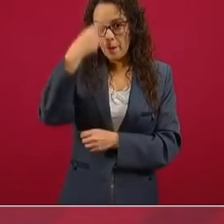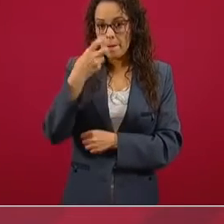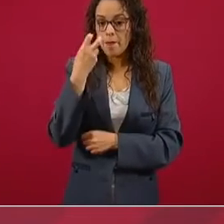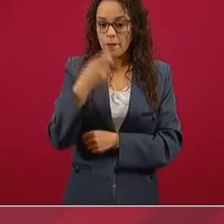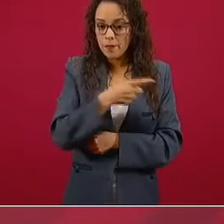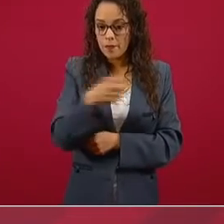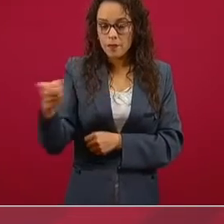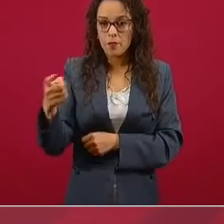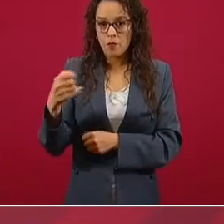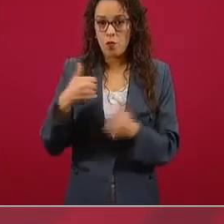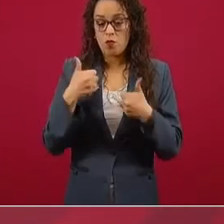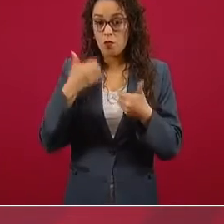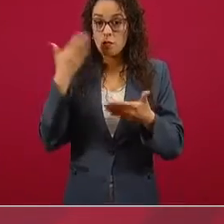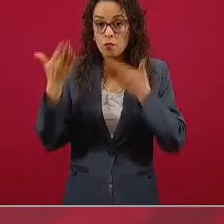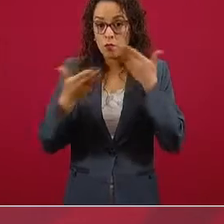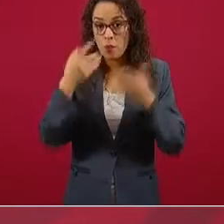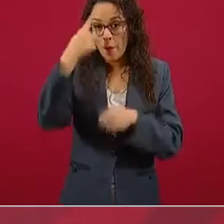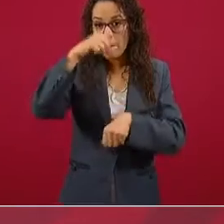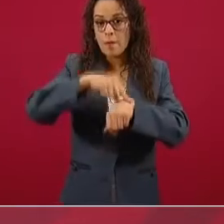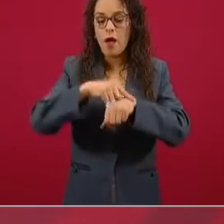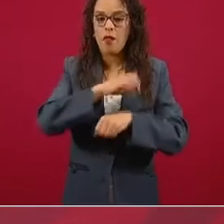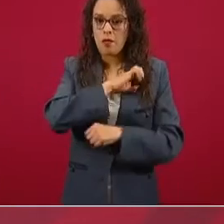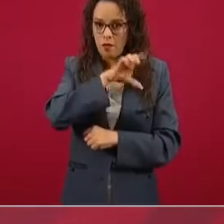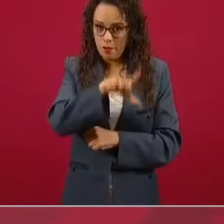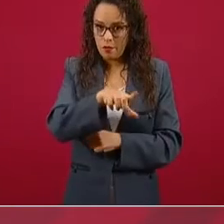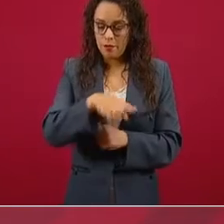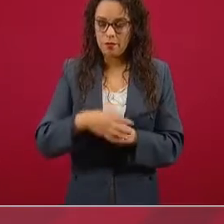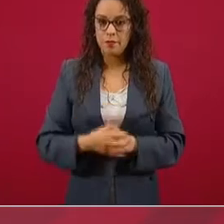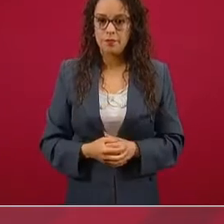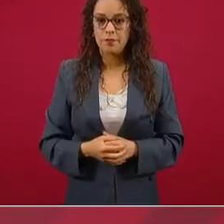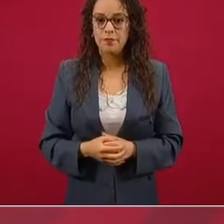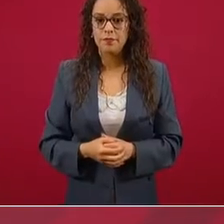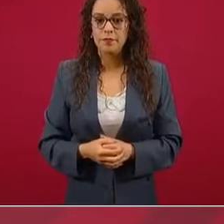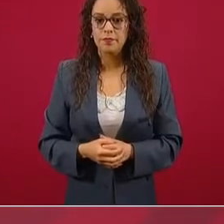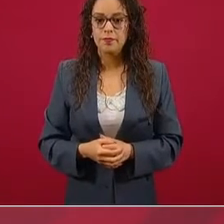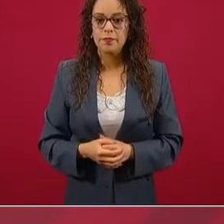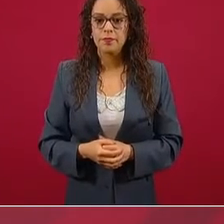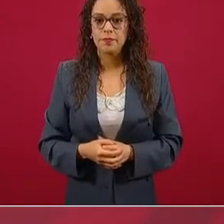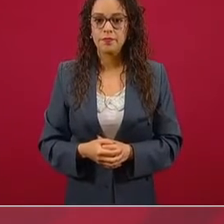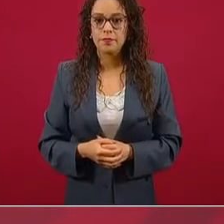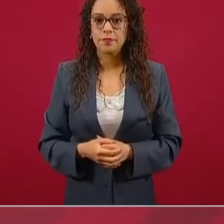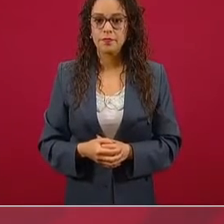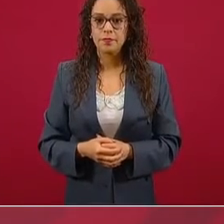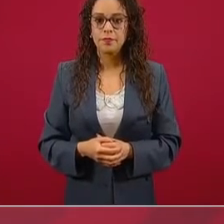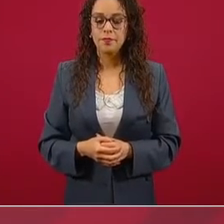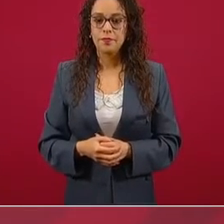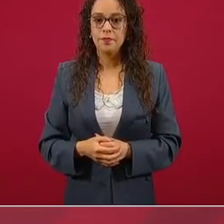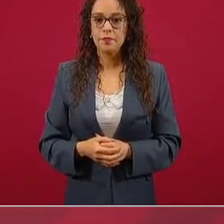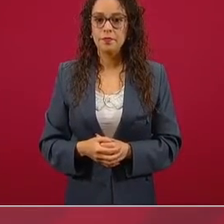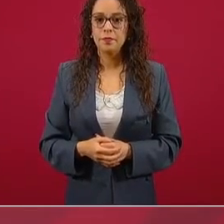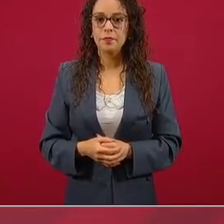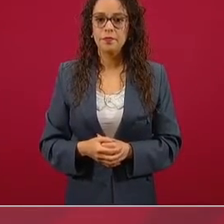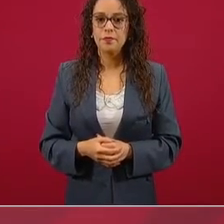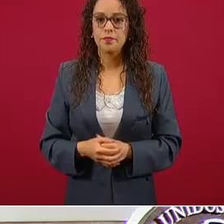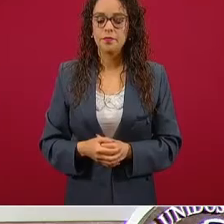especialistas, y en el tiempo que nos falta en el